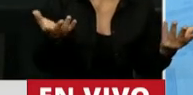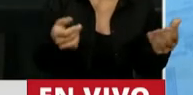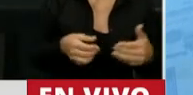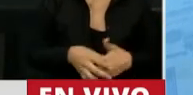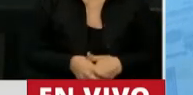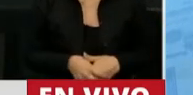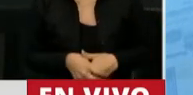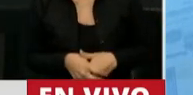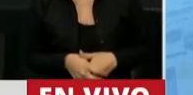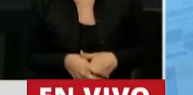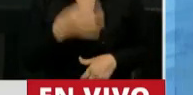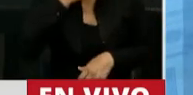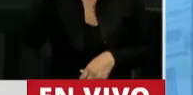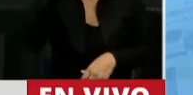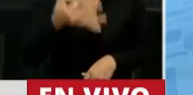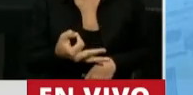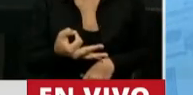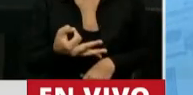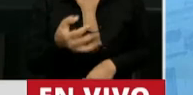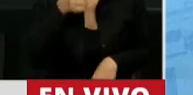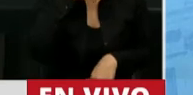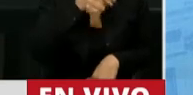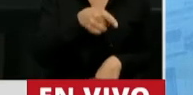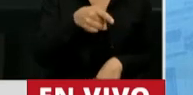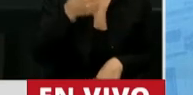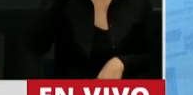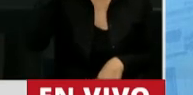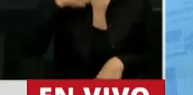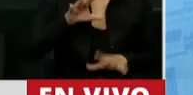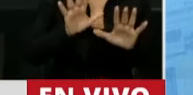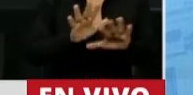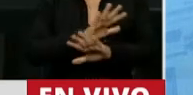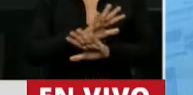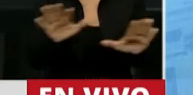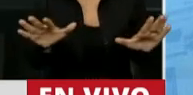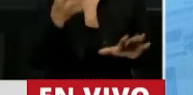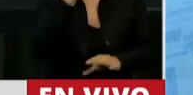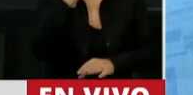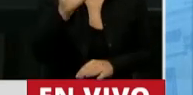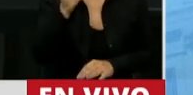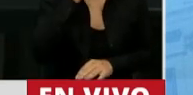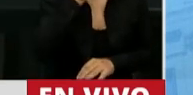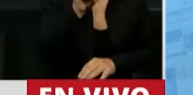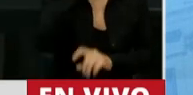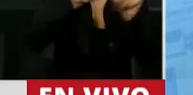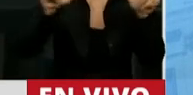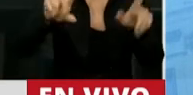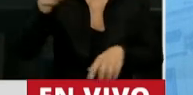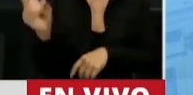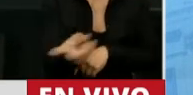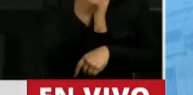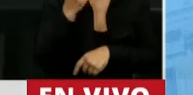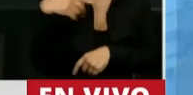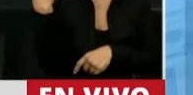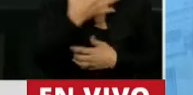Y que la verdad que terminó transformándose en esto. 40.000 muertos por COVID casi nos